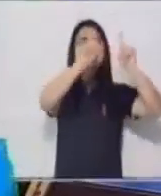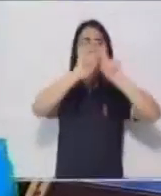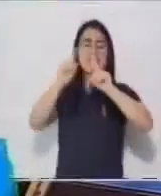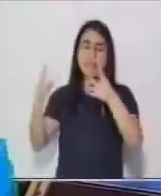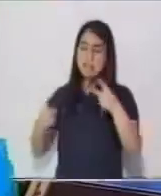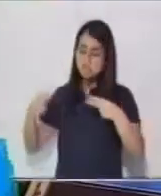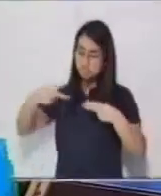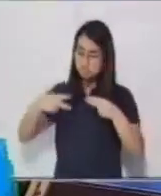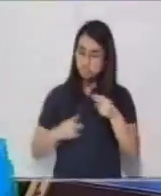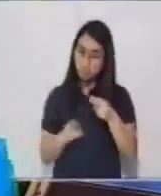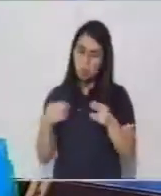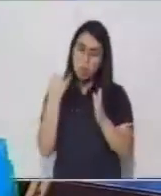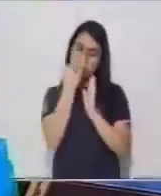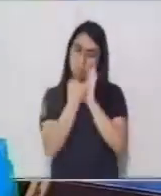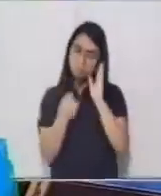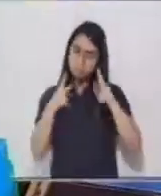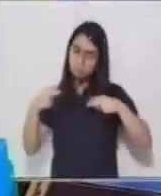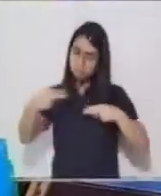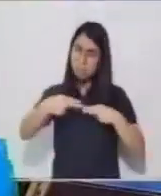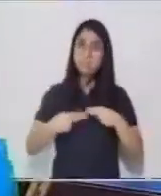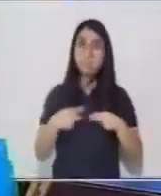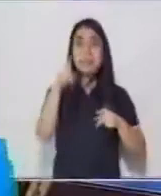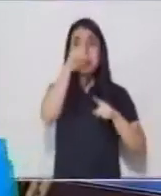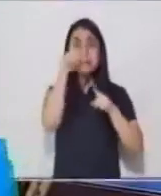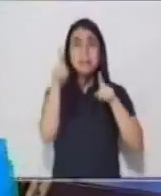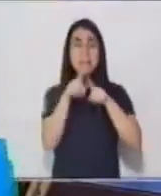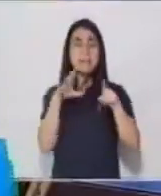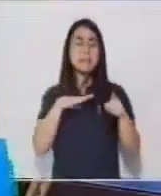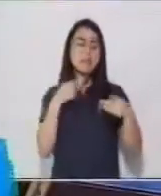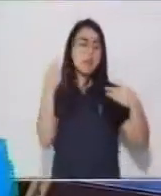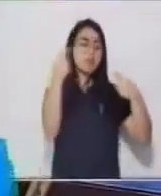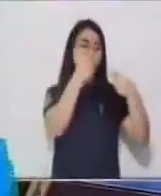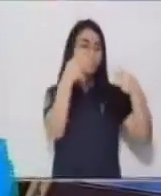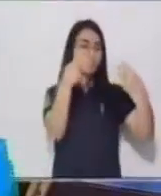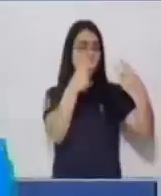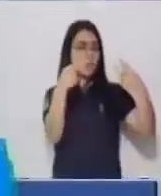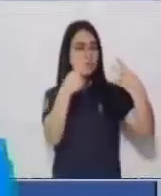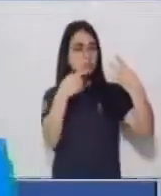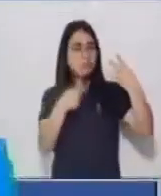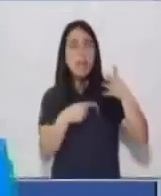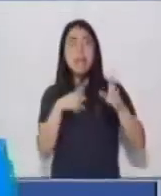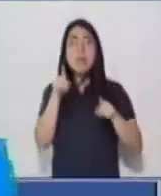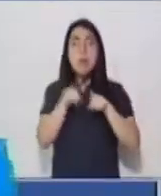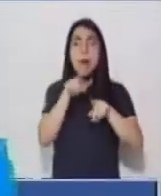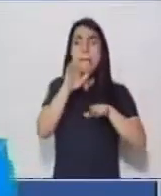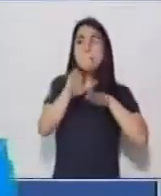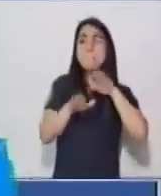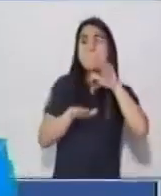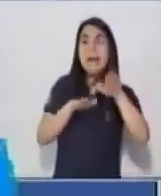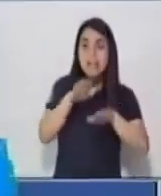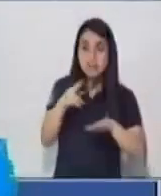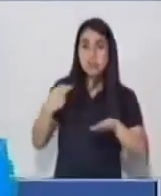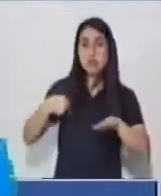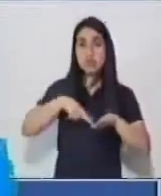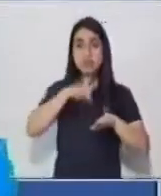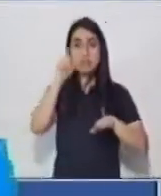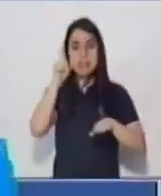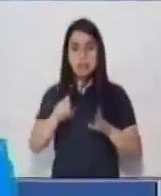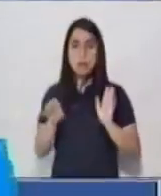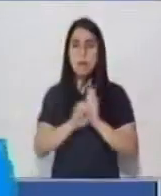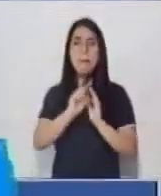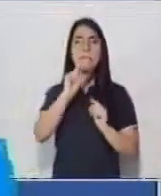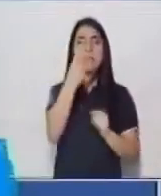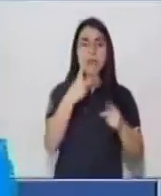éxito en el desarrollo de la actividad. Por ejemplo, libro de recetas, platillos